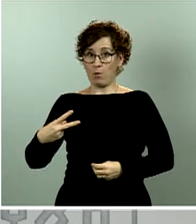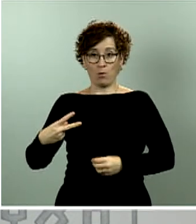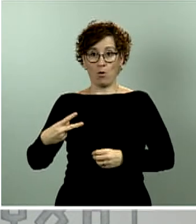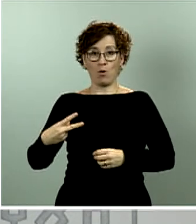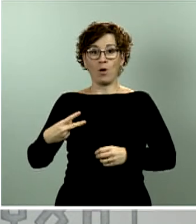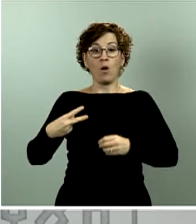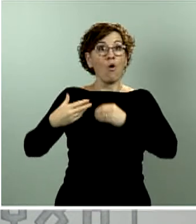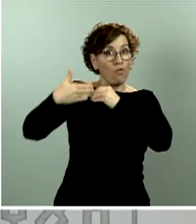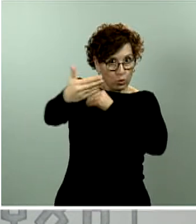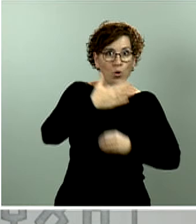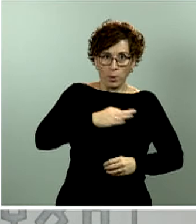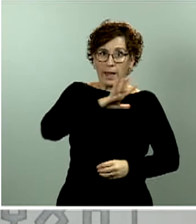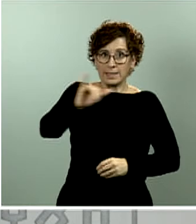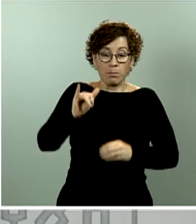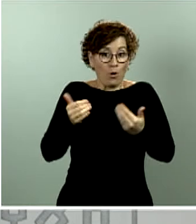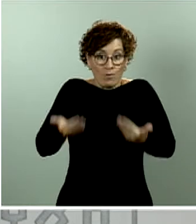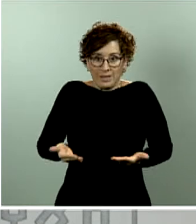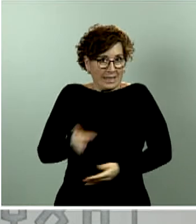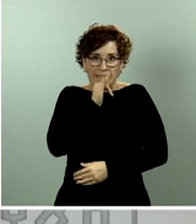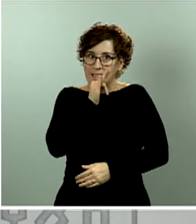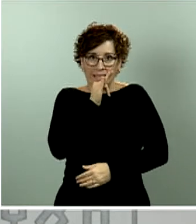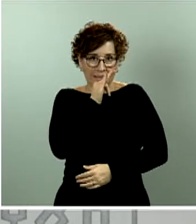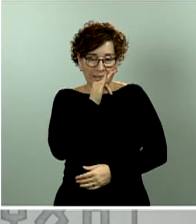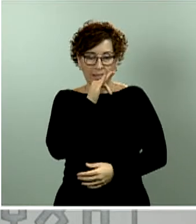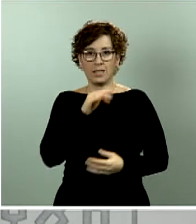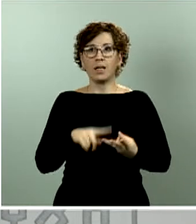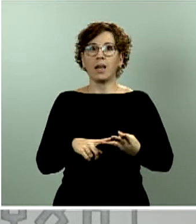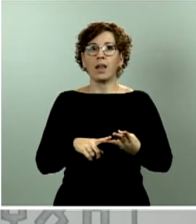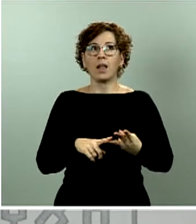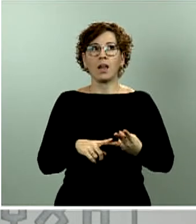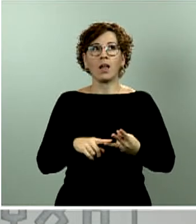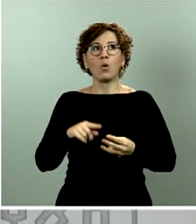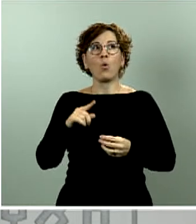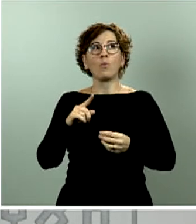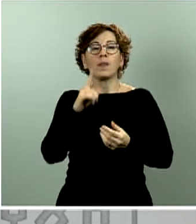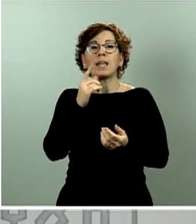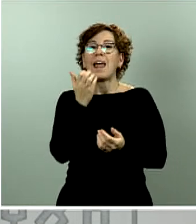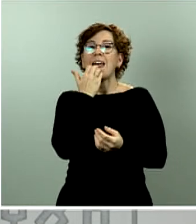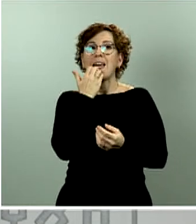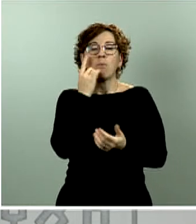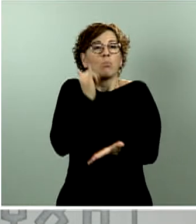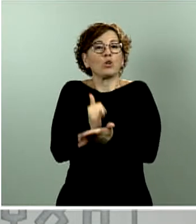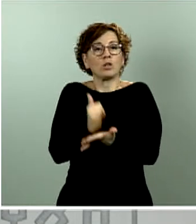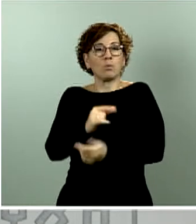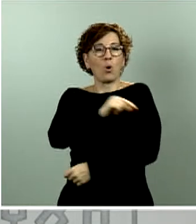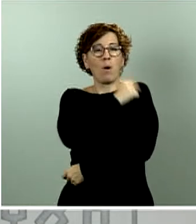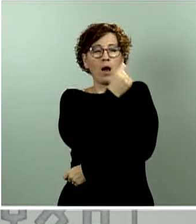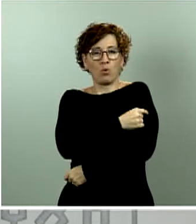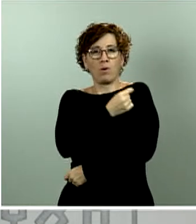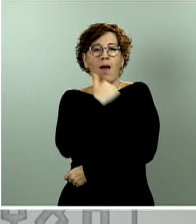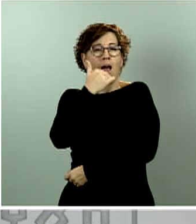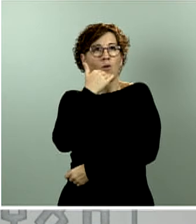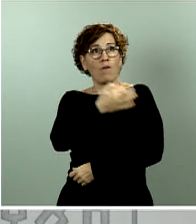realizar. Todavía no tenemos un prototipo de vacuna que haya demostrado una eficacia. Se están haciendo muchos